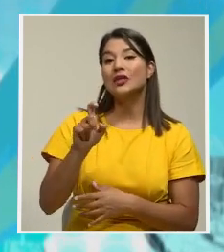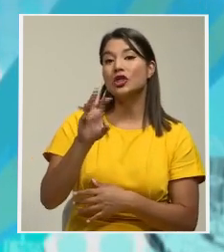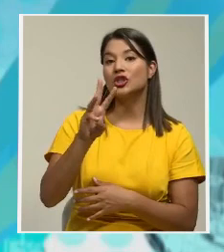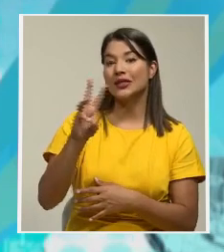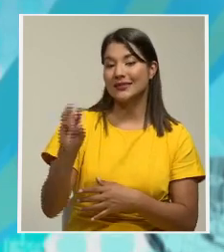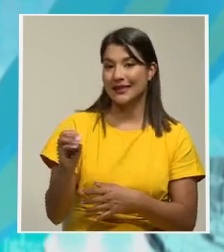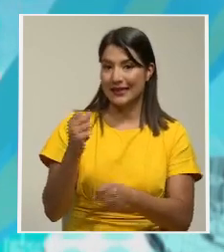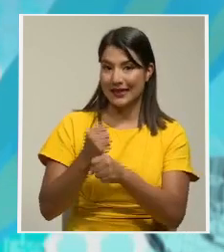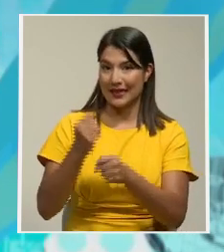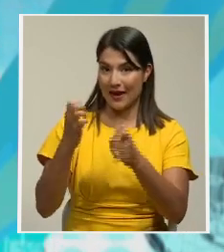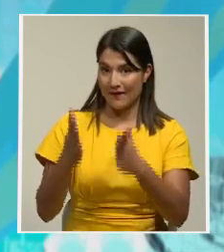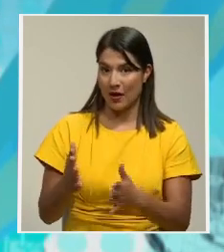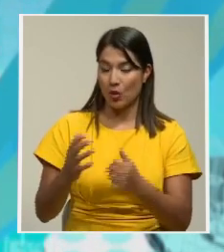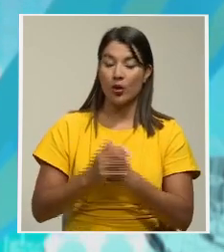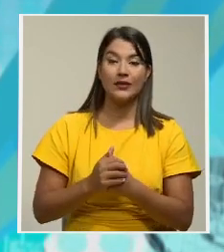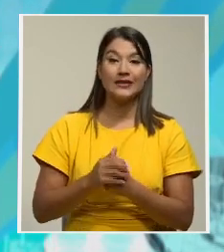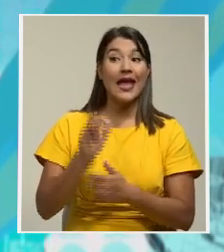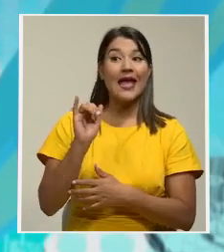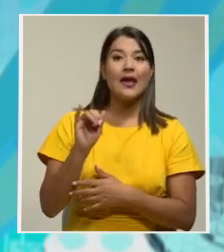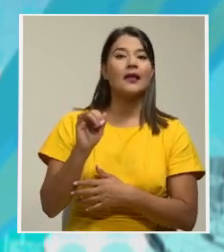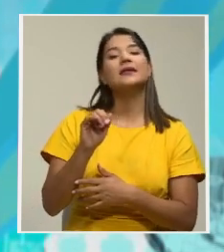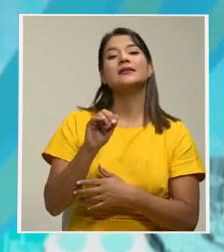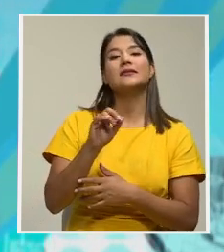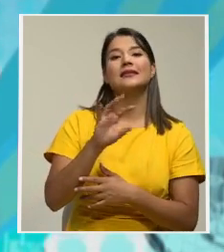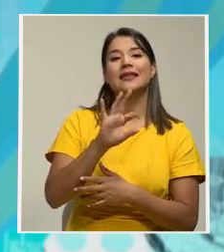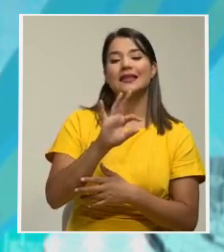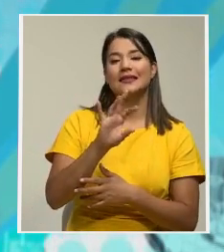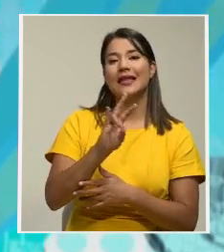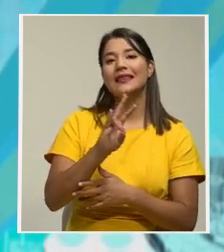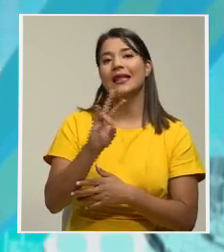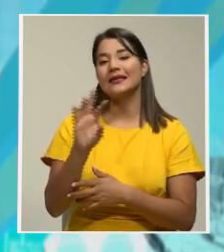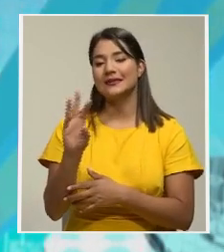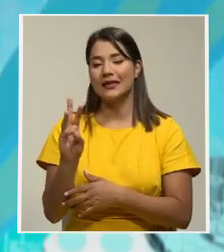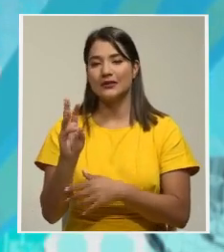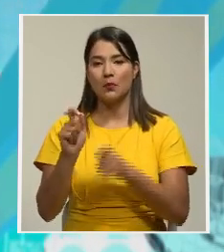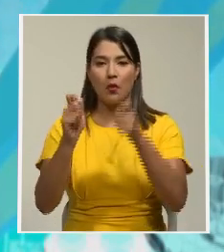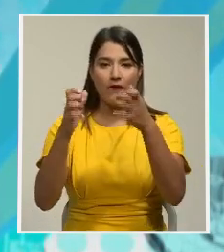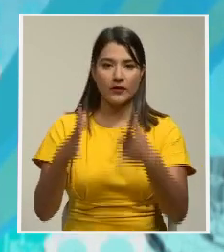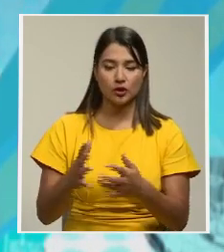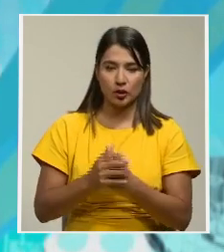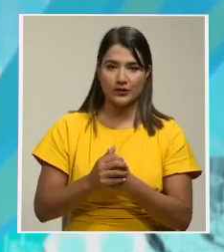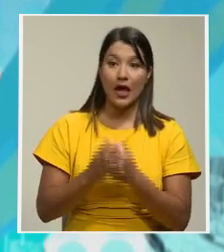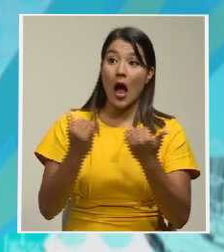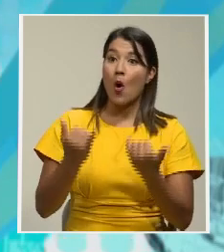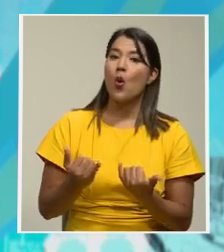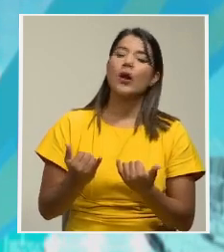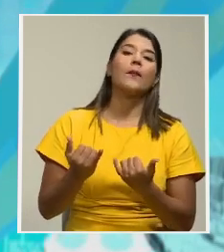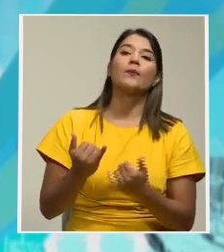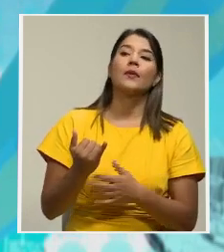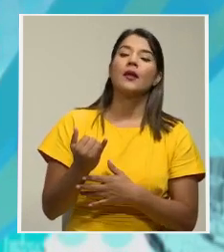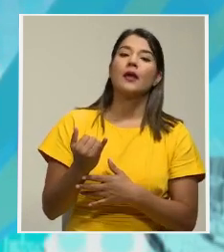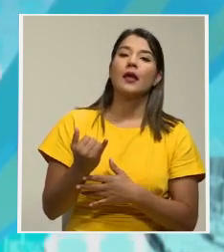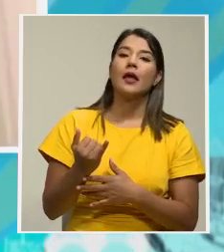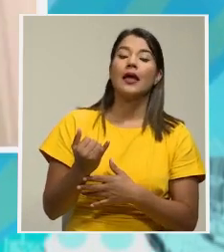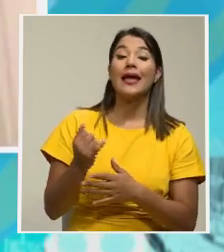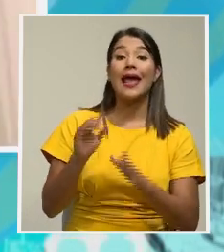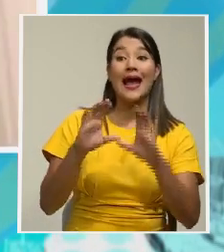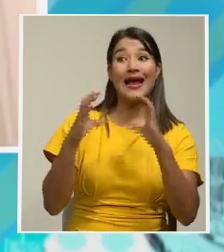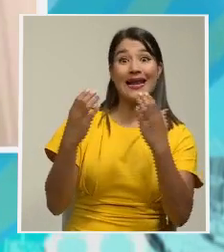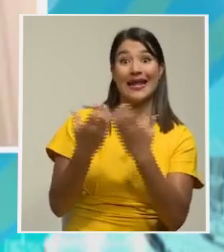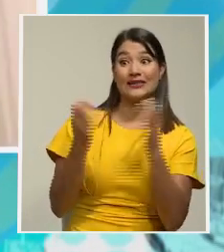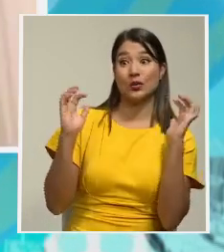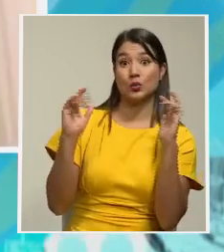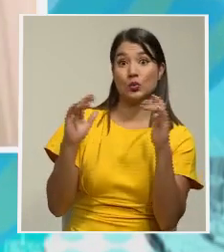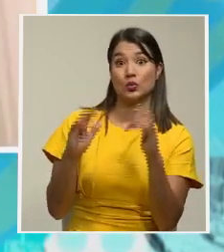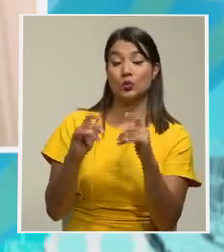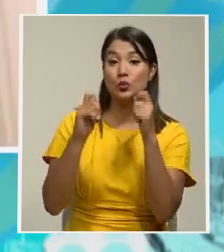querido decir que no hayamos iniciado la presenciabilidad. Esta presenciabilidad va a